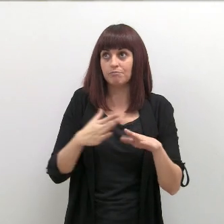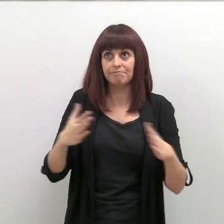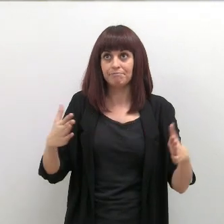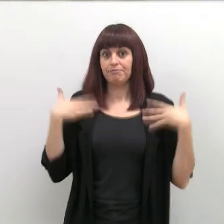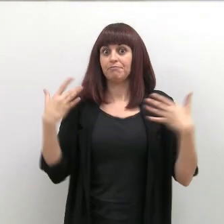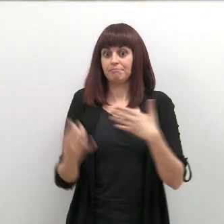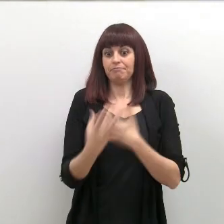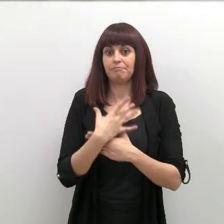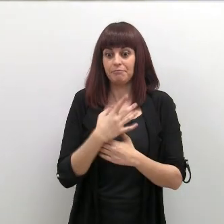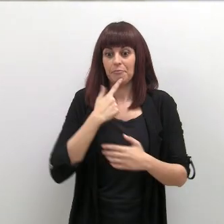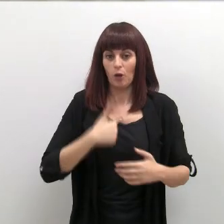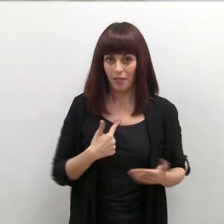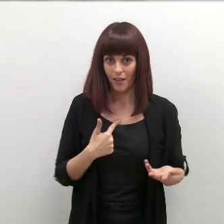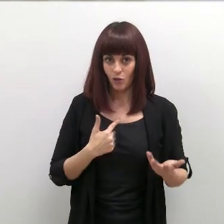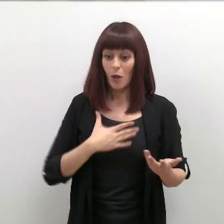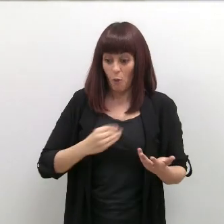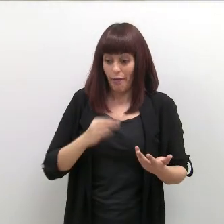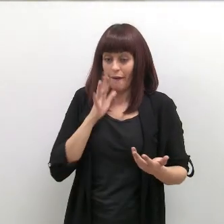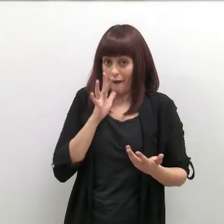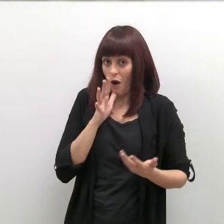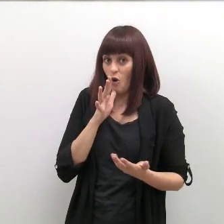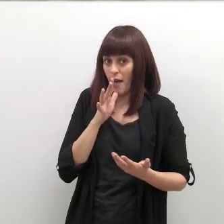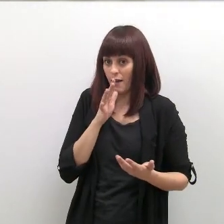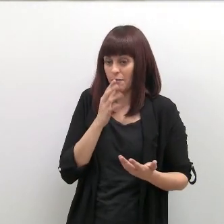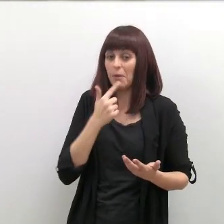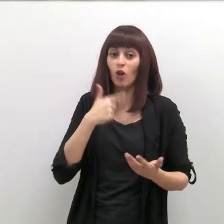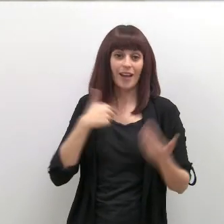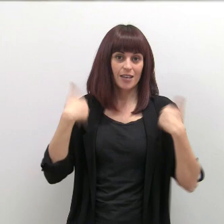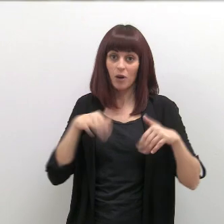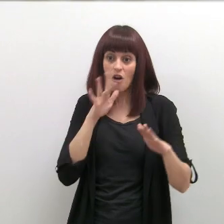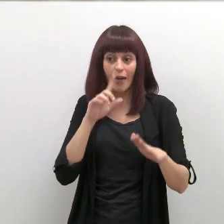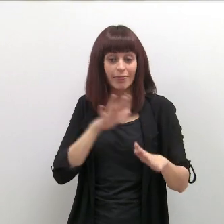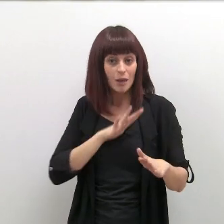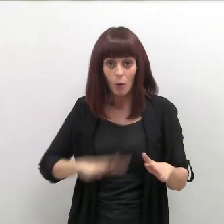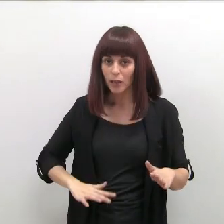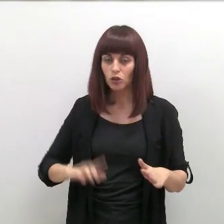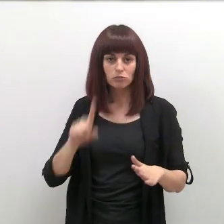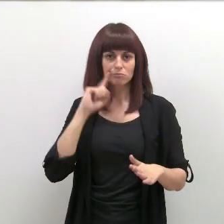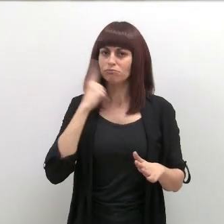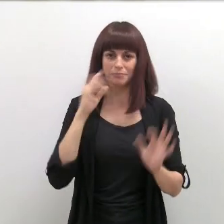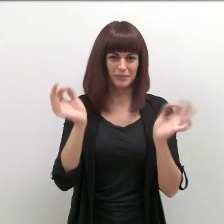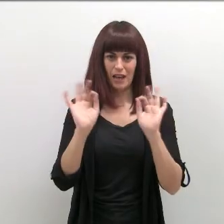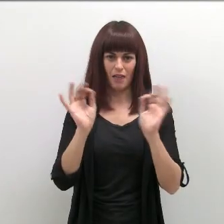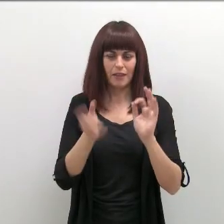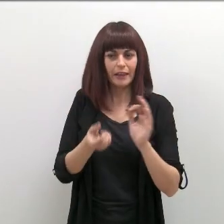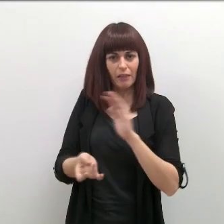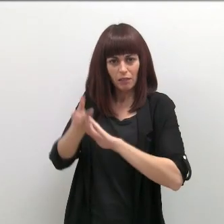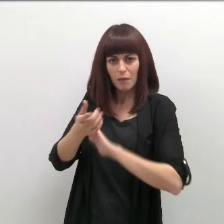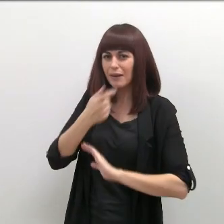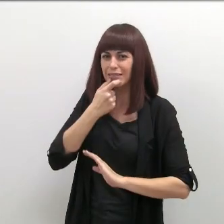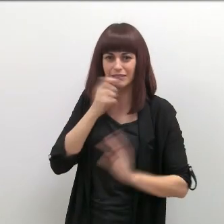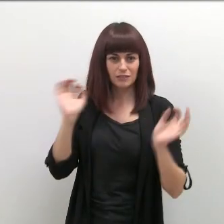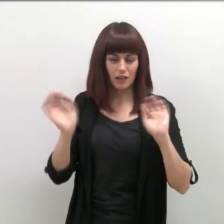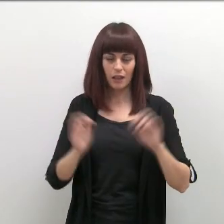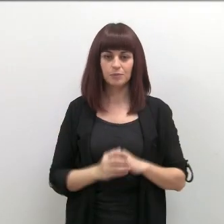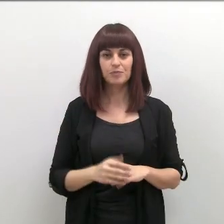ahora cuando salgamos ya alguna de las cepas que se han mandado ha salido, pero ahora mismo no constaba. También quieren saber los